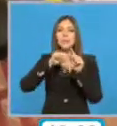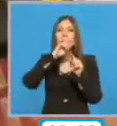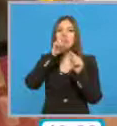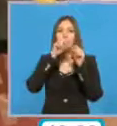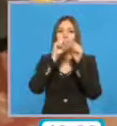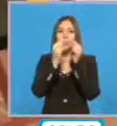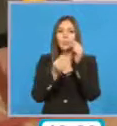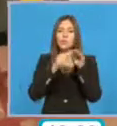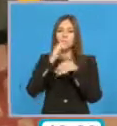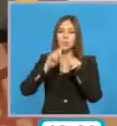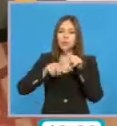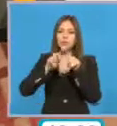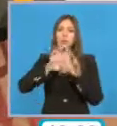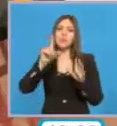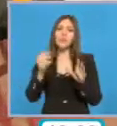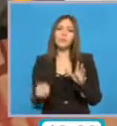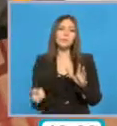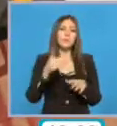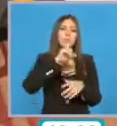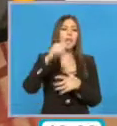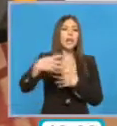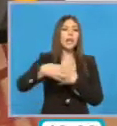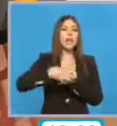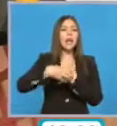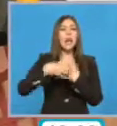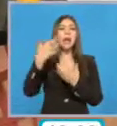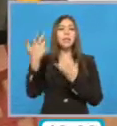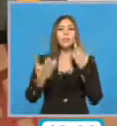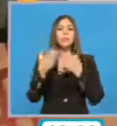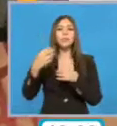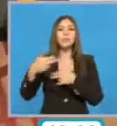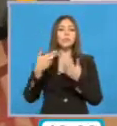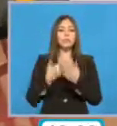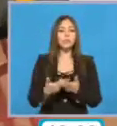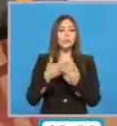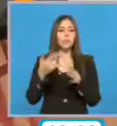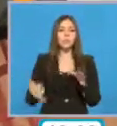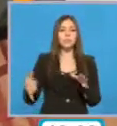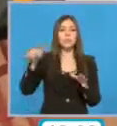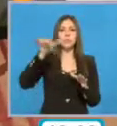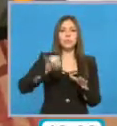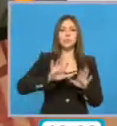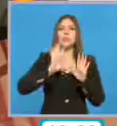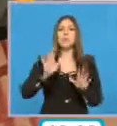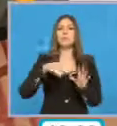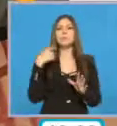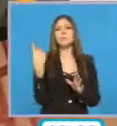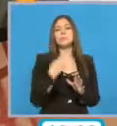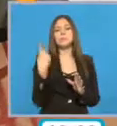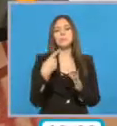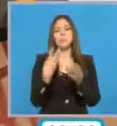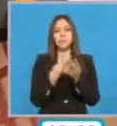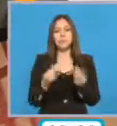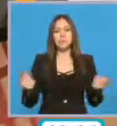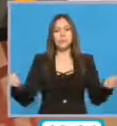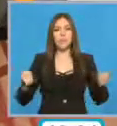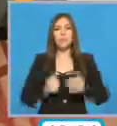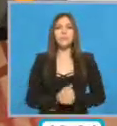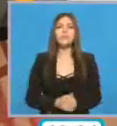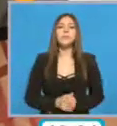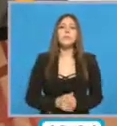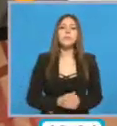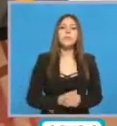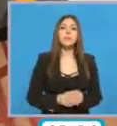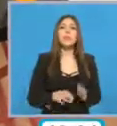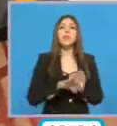que sobró de los tomates. tomates. Ah, ya se lo puse. Ah, perfecto. Ya. Con eso, Lili, por favorcito. Si Listo. tienen allá en casita, muy bien. Si tienen allá